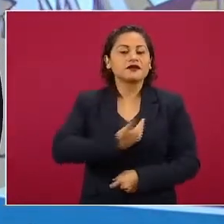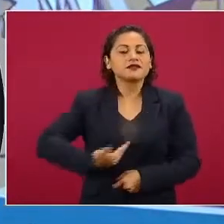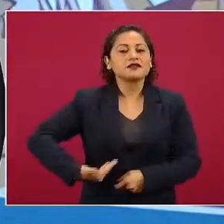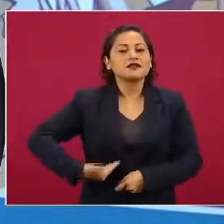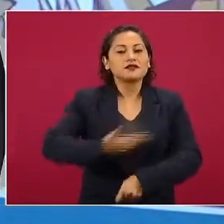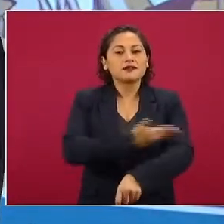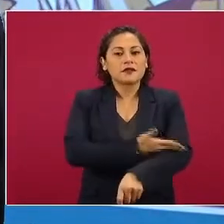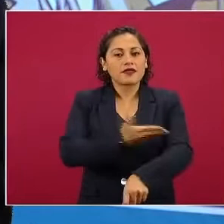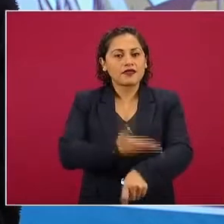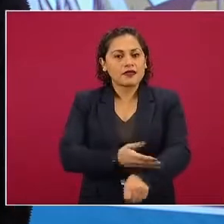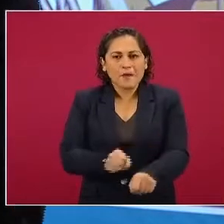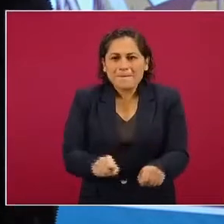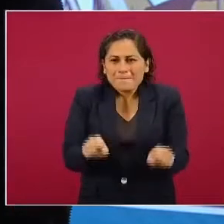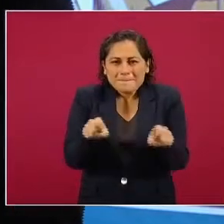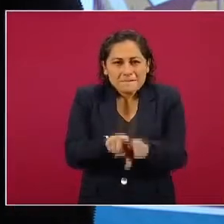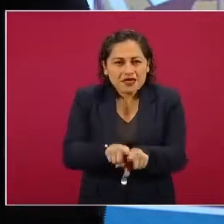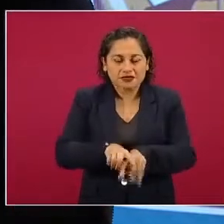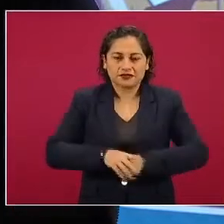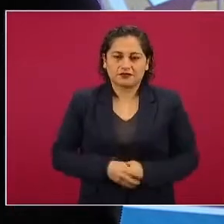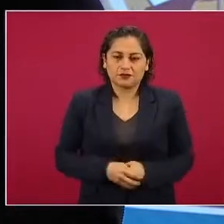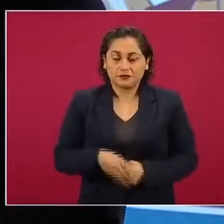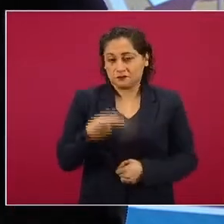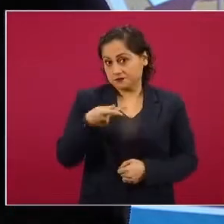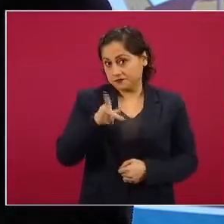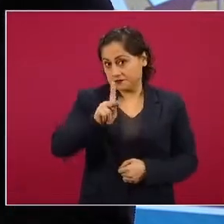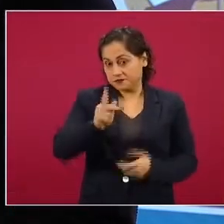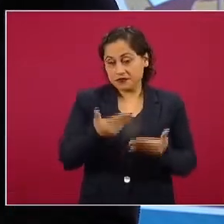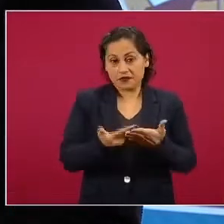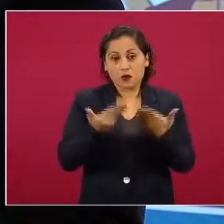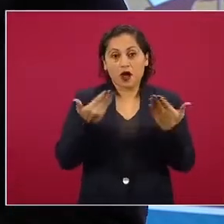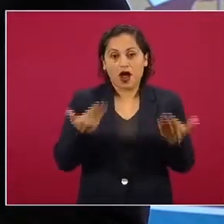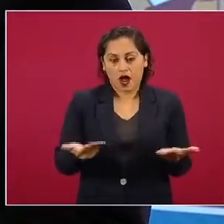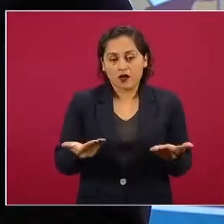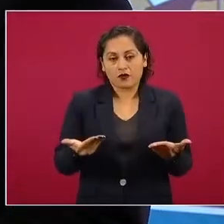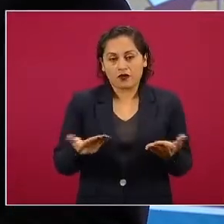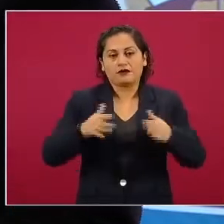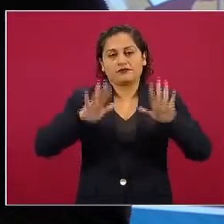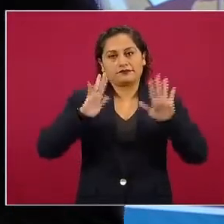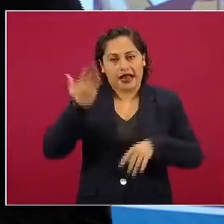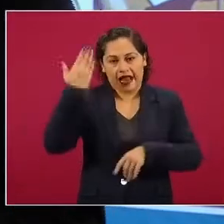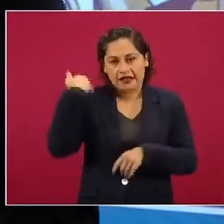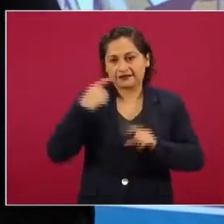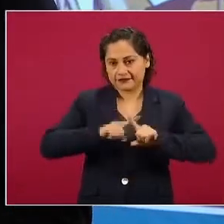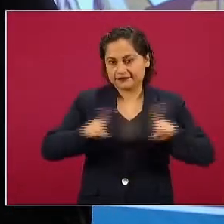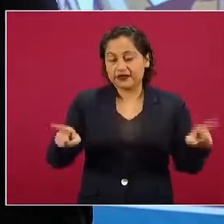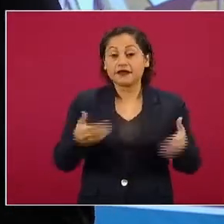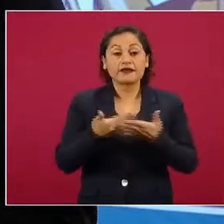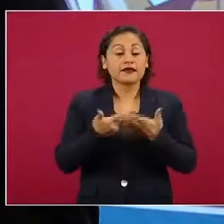nada más que ahora, a diferencia de entonces,